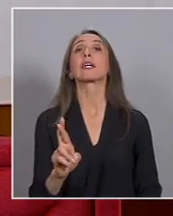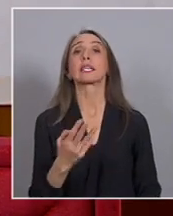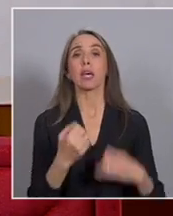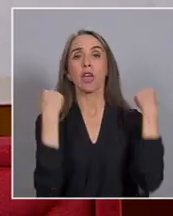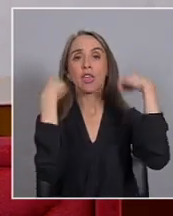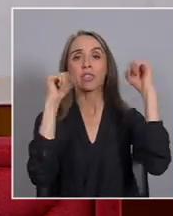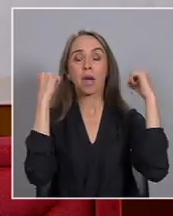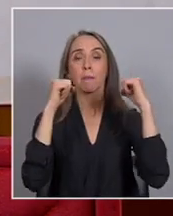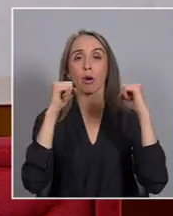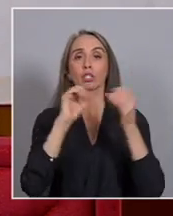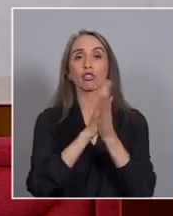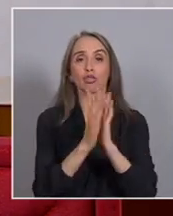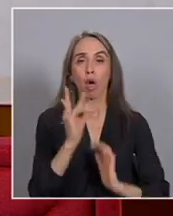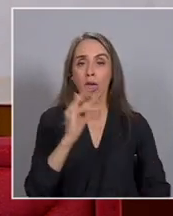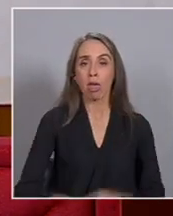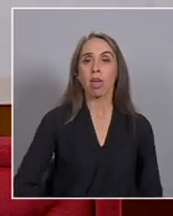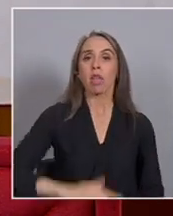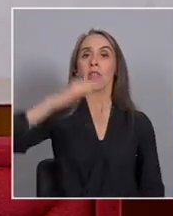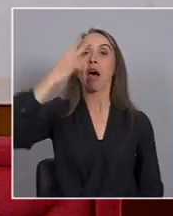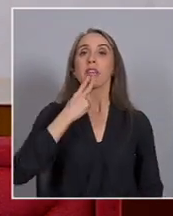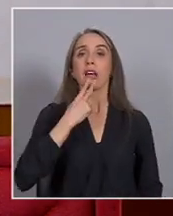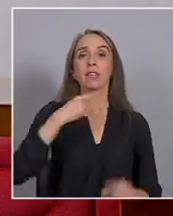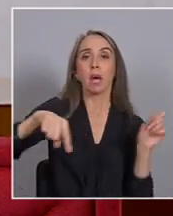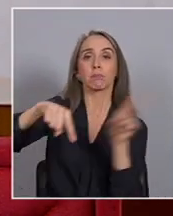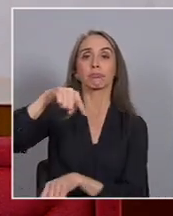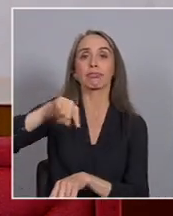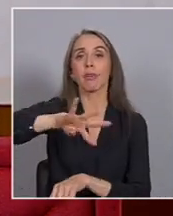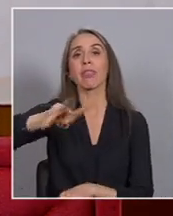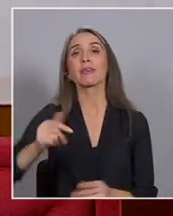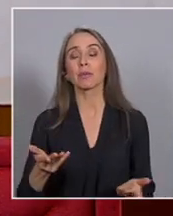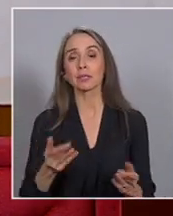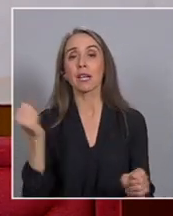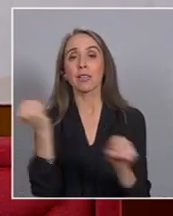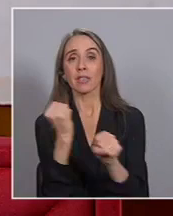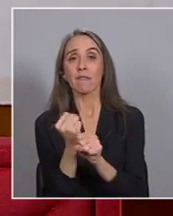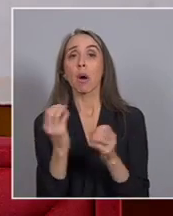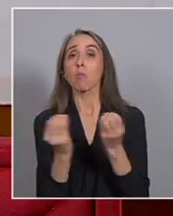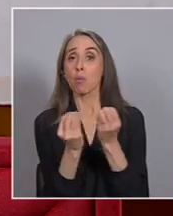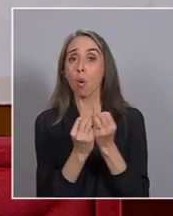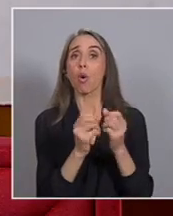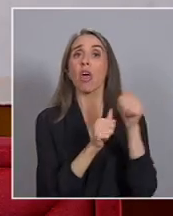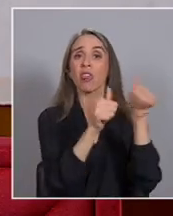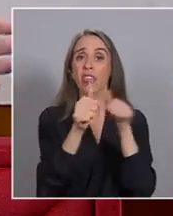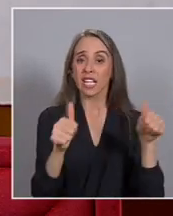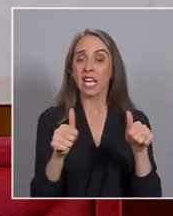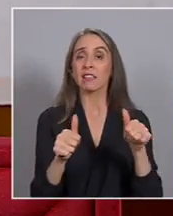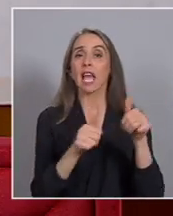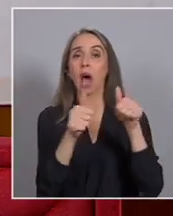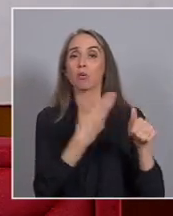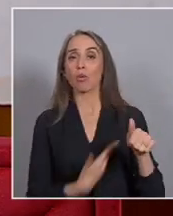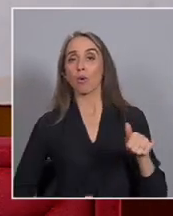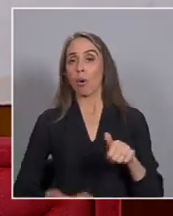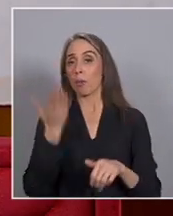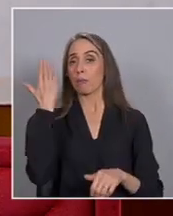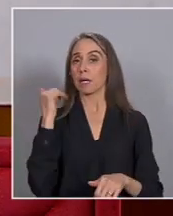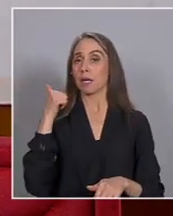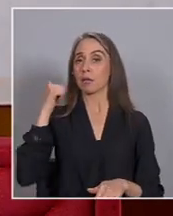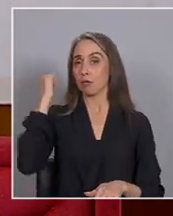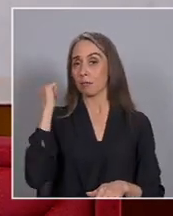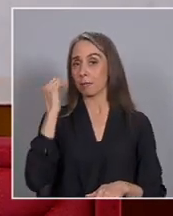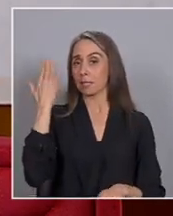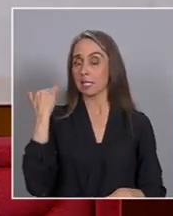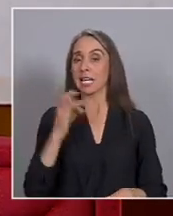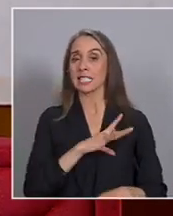a lo largo de todas las etapas de su vida. Y gracias al trabajo de muchos dirigentes y autoridades del gobierno anterior,